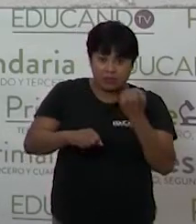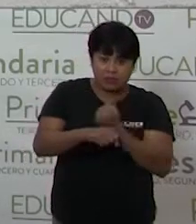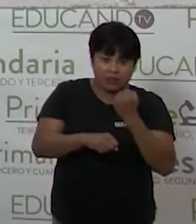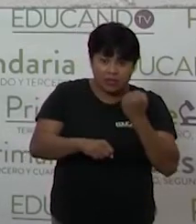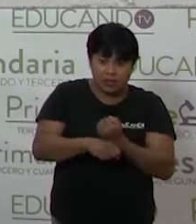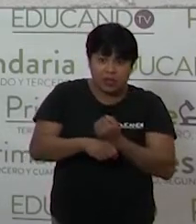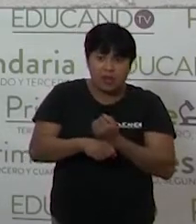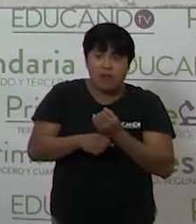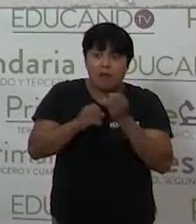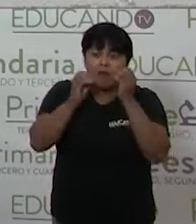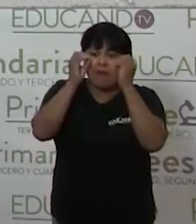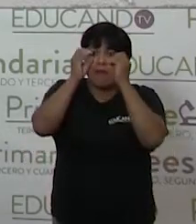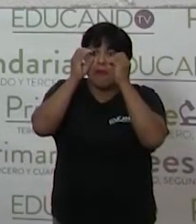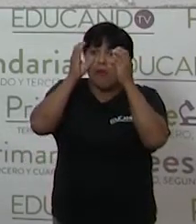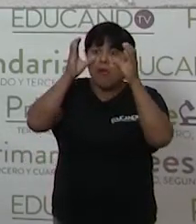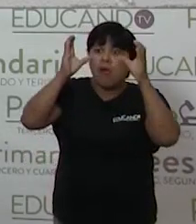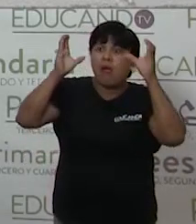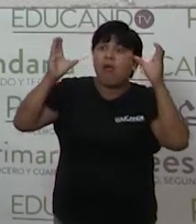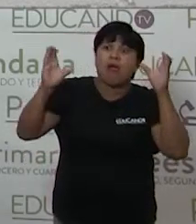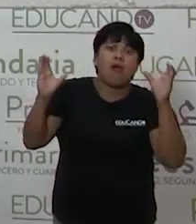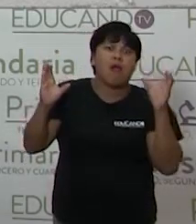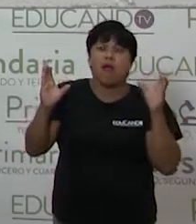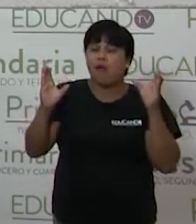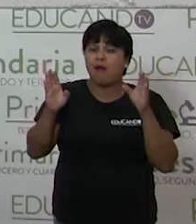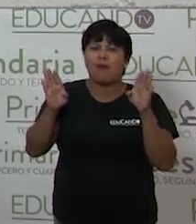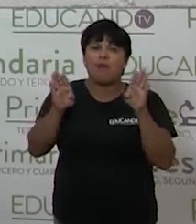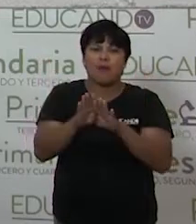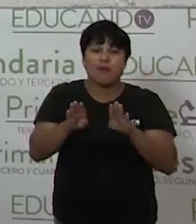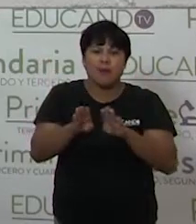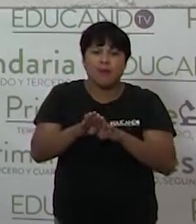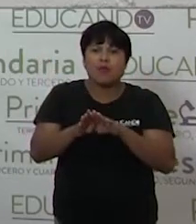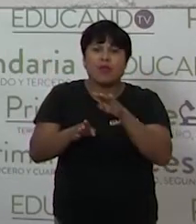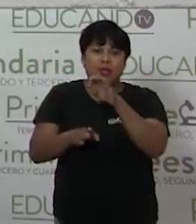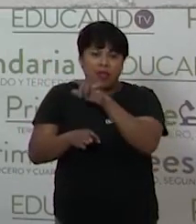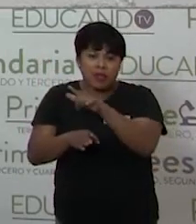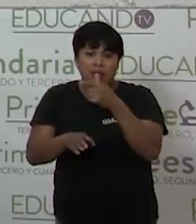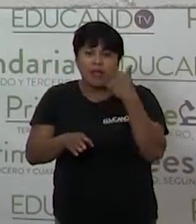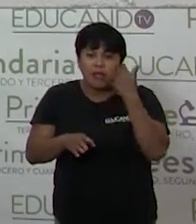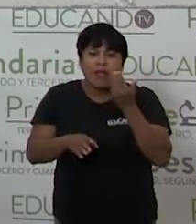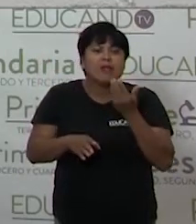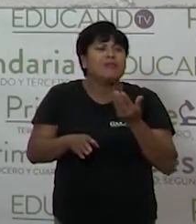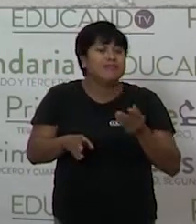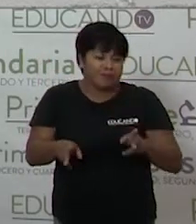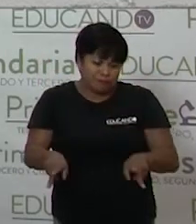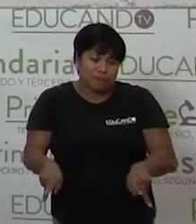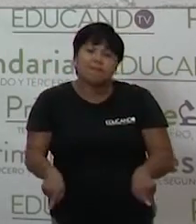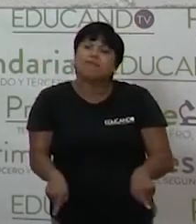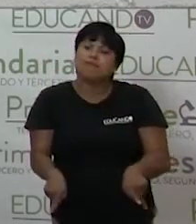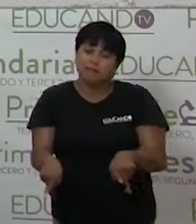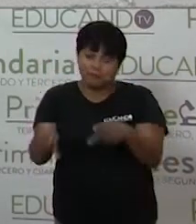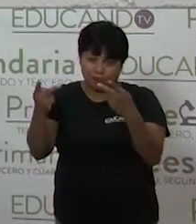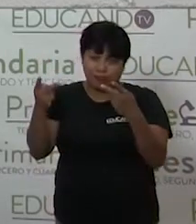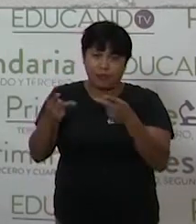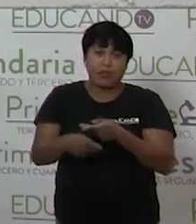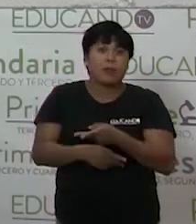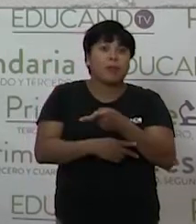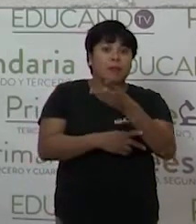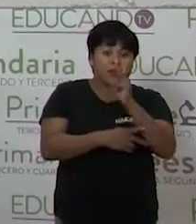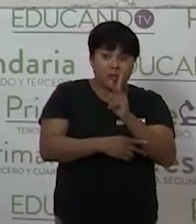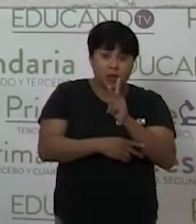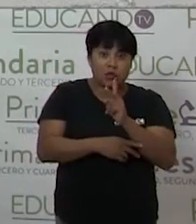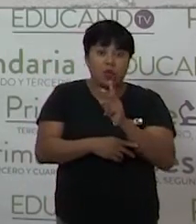no podía creer su suerte y se los vendió pero